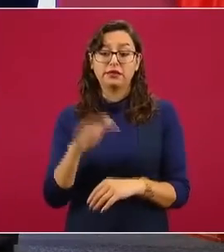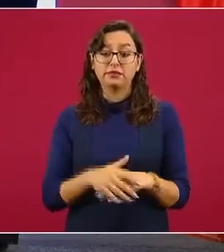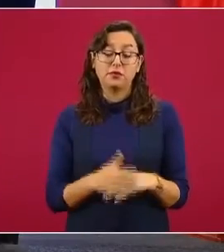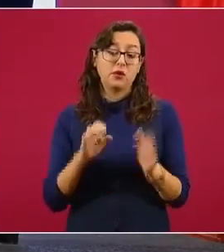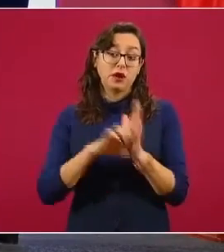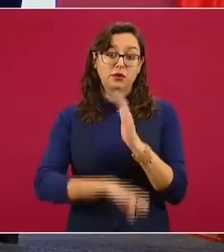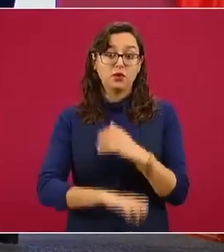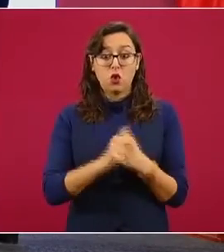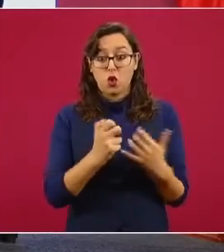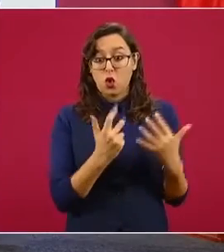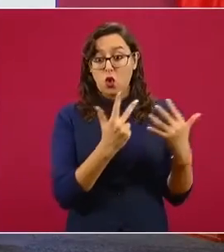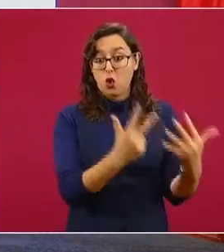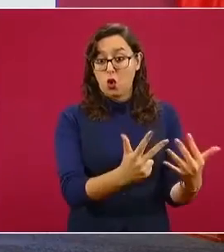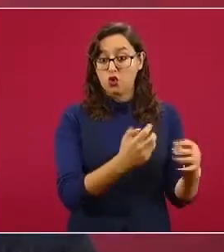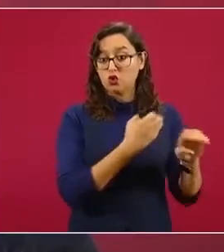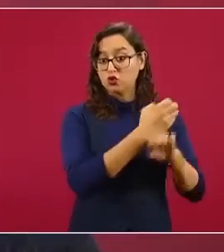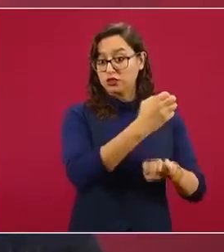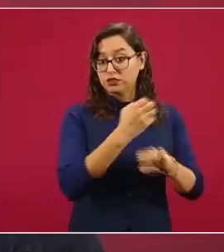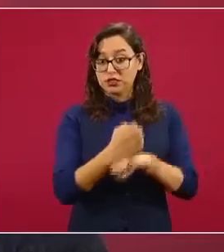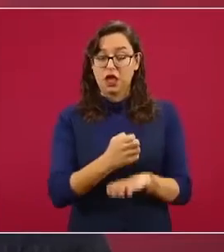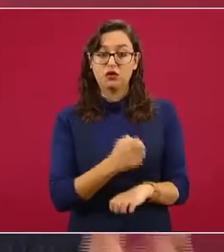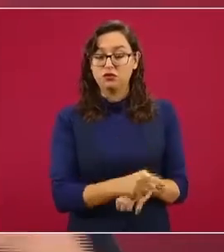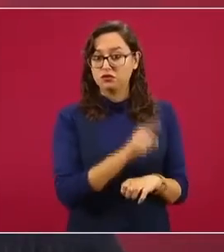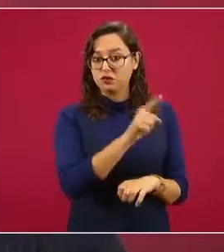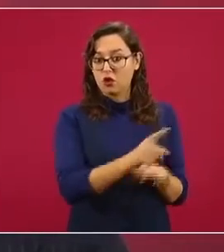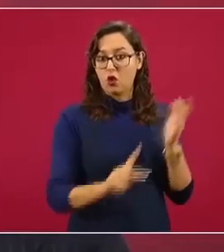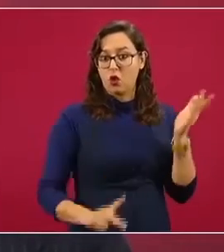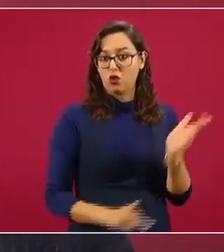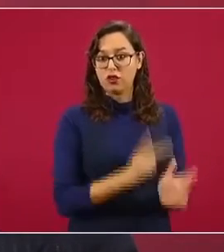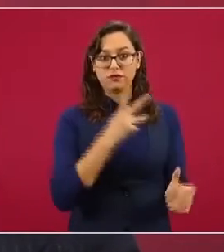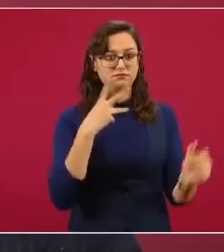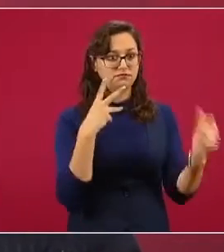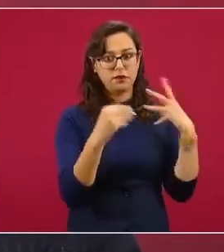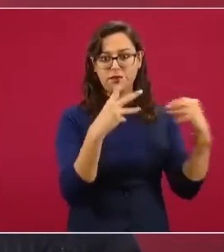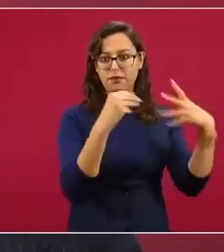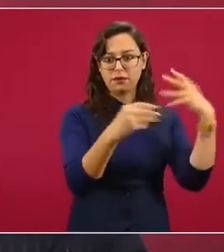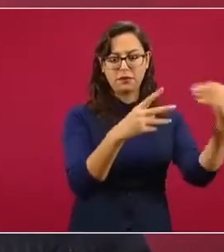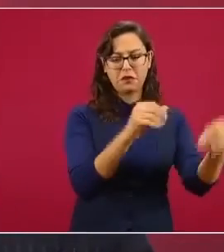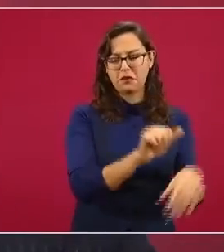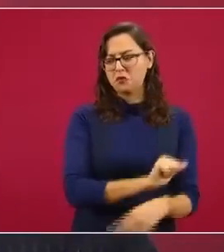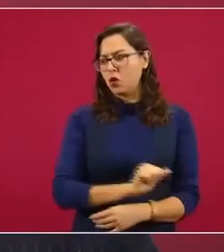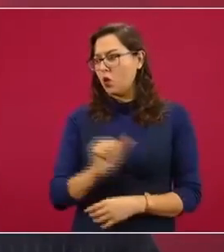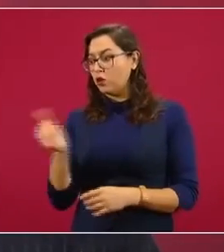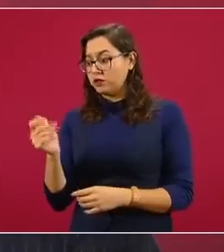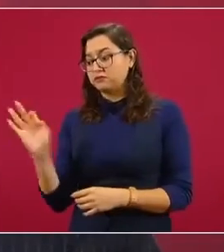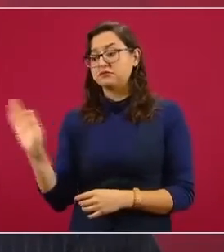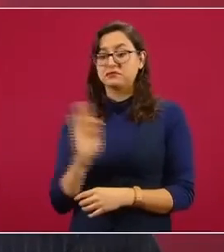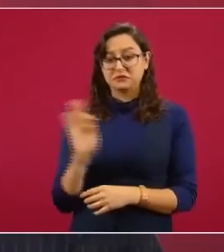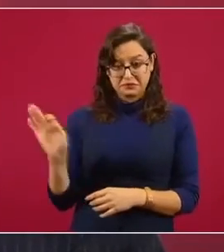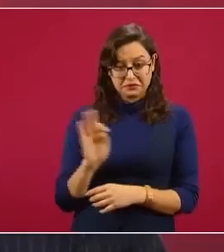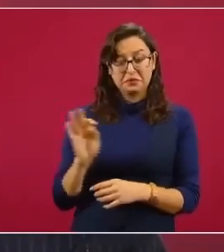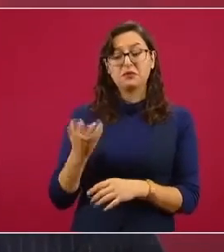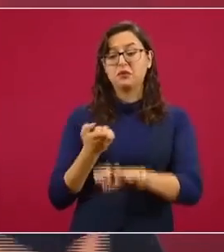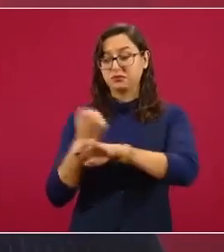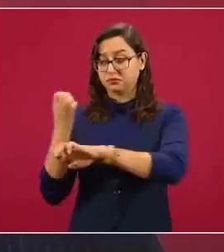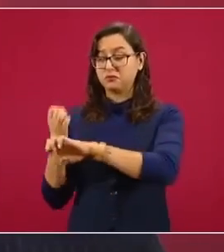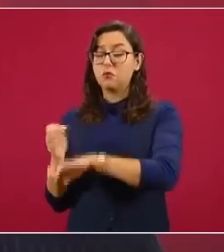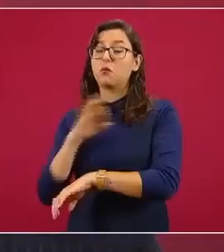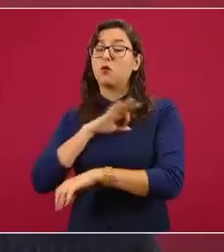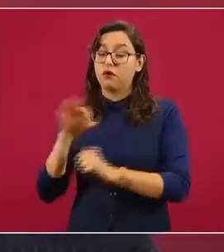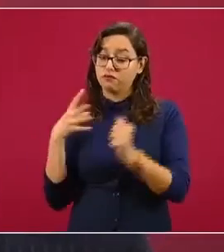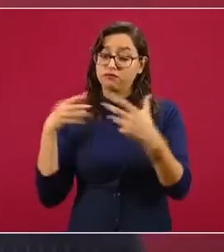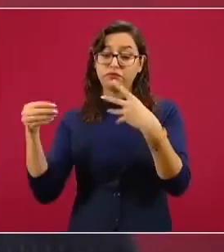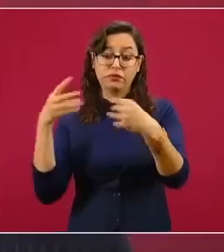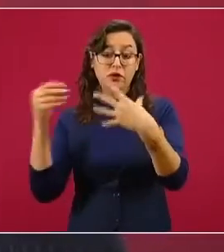entidades federativas. Otras podrían rebrotar, pero si mantenemos las distintas medidas de protección, de prevención, tanto